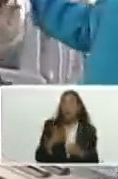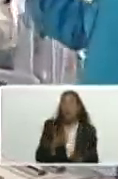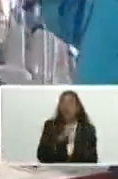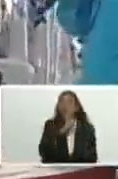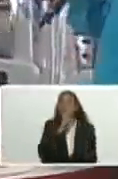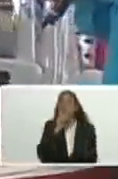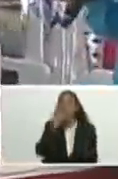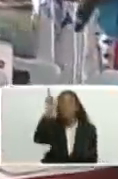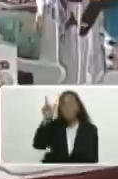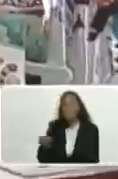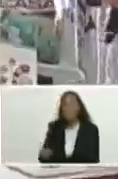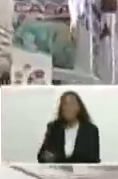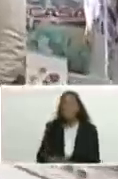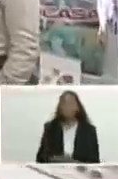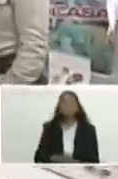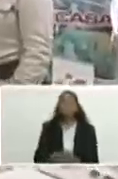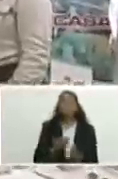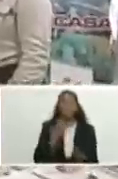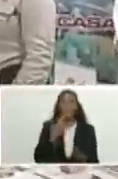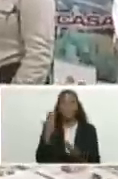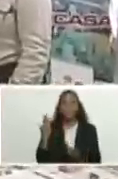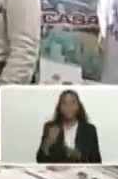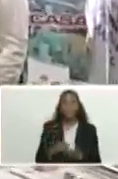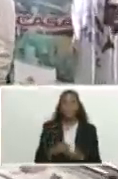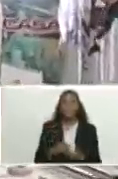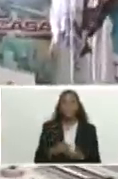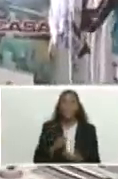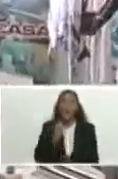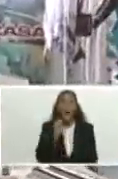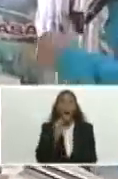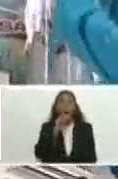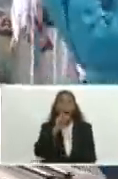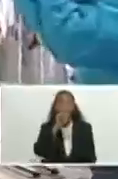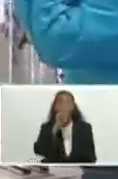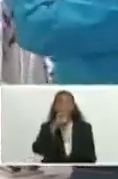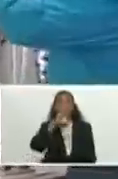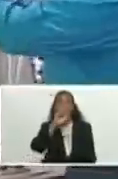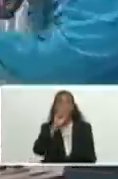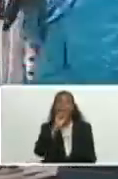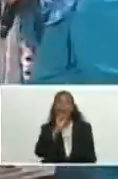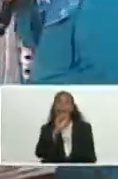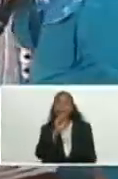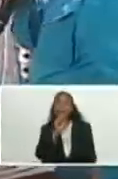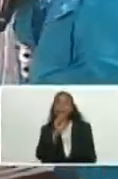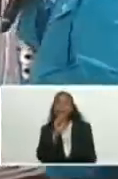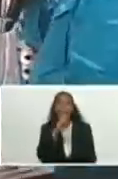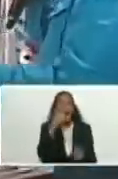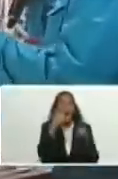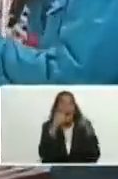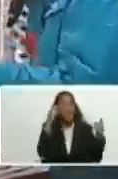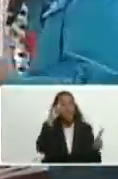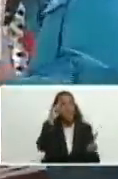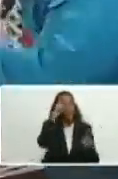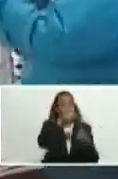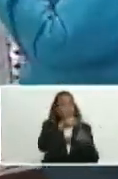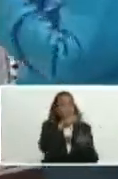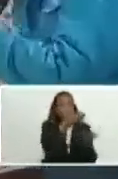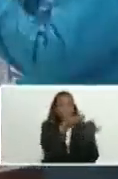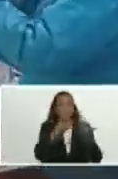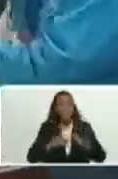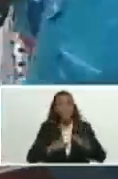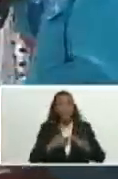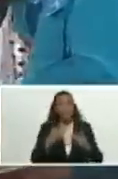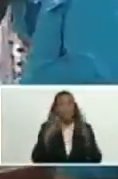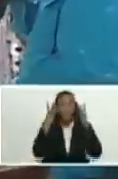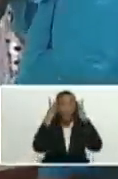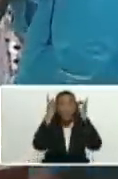¿qué es esto? Mire, señor presidente, a Lucasa sigue la línea emanada por usted desde el punto de vista de la innovación